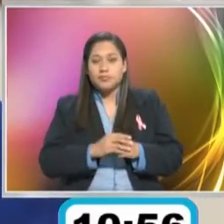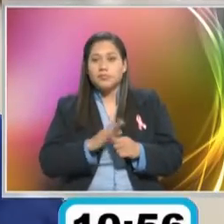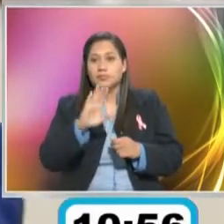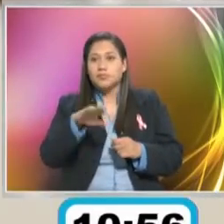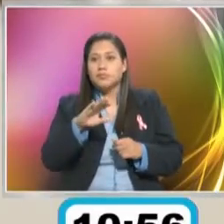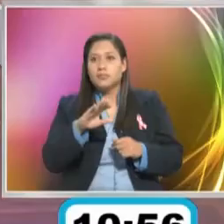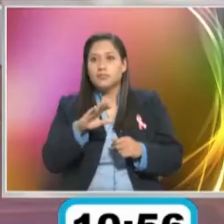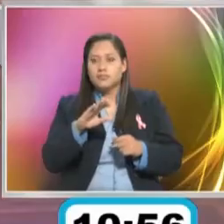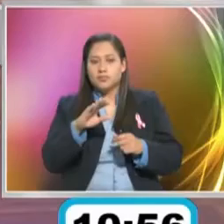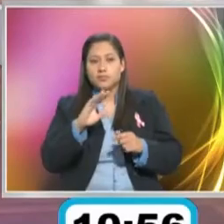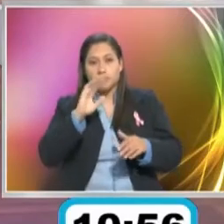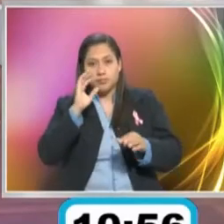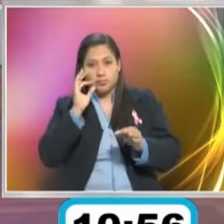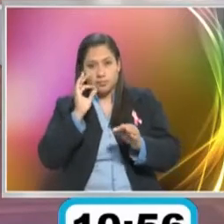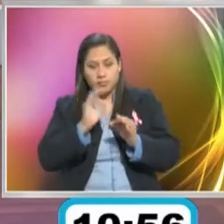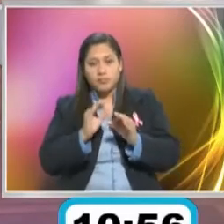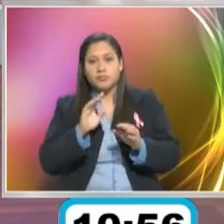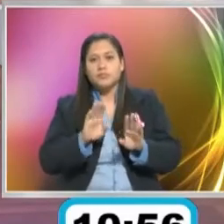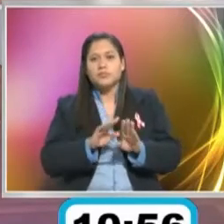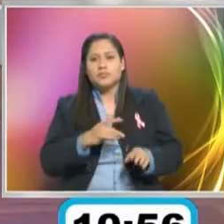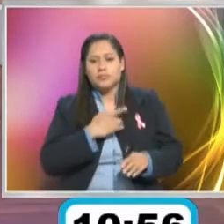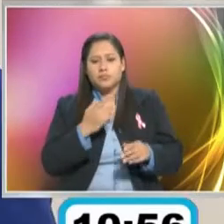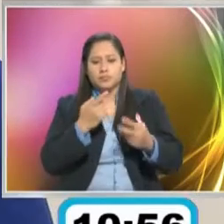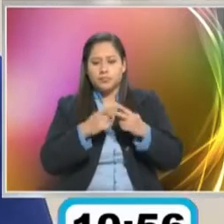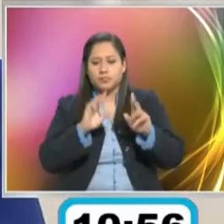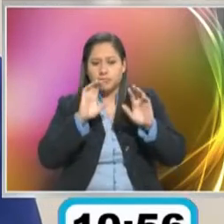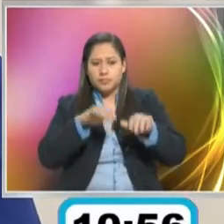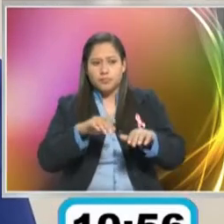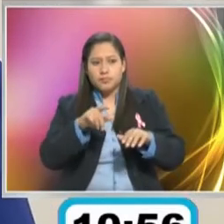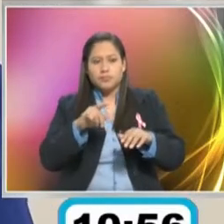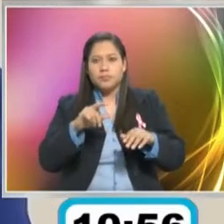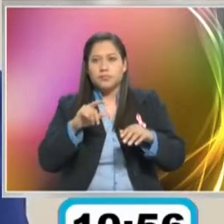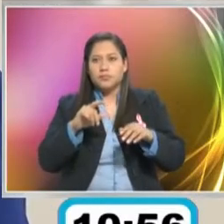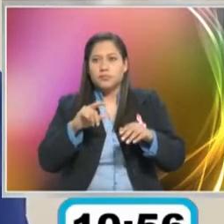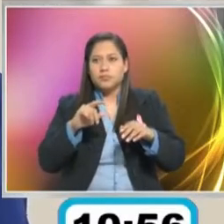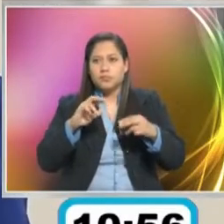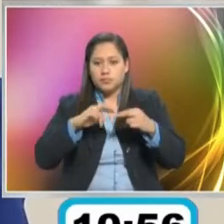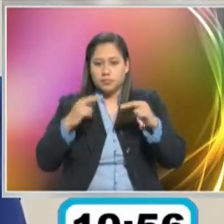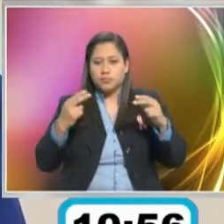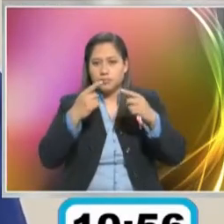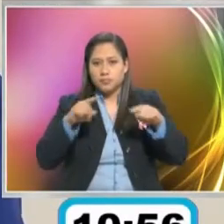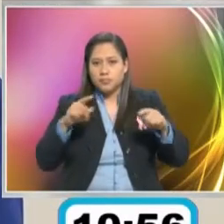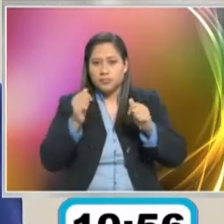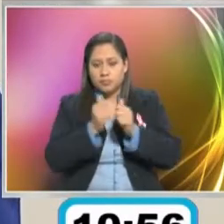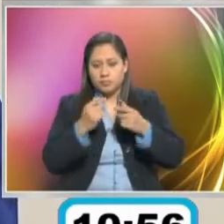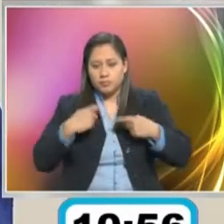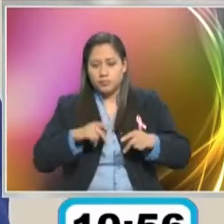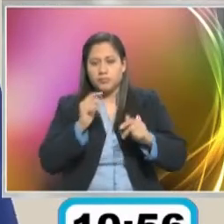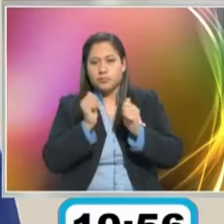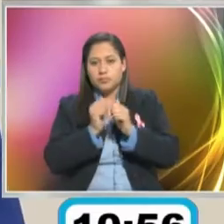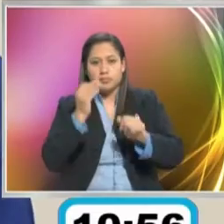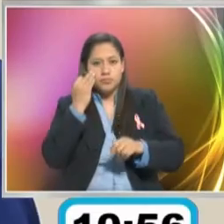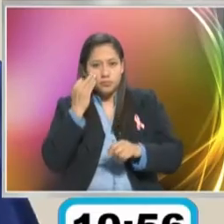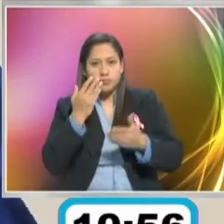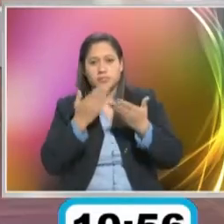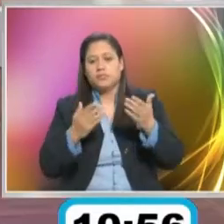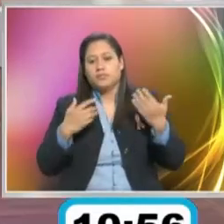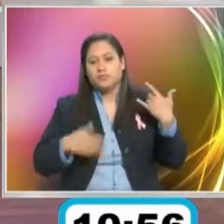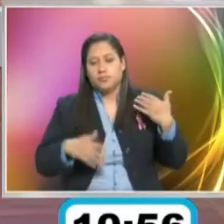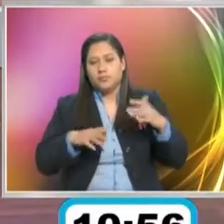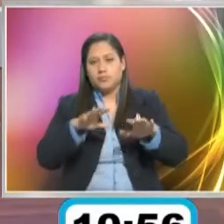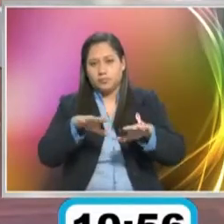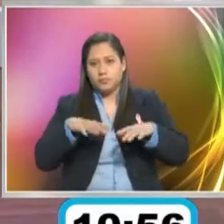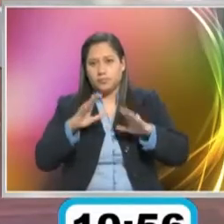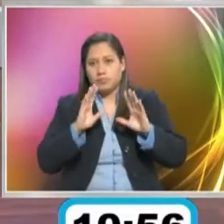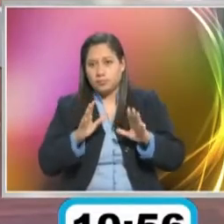cuéntanos ya para terminar, ¿qué se siente el haber iniciado una relación musical con público a través de las redes sociales y ahora ya tocarlos en los